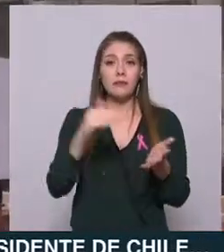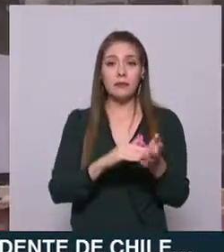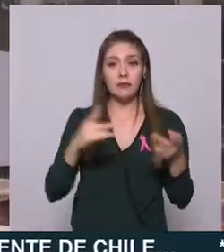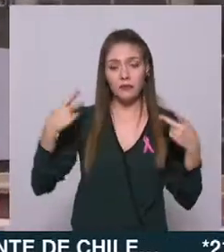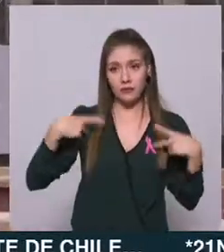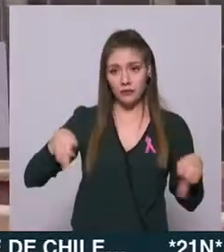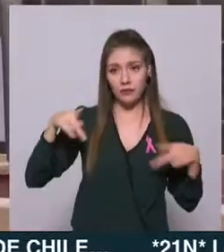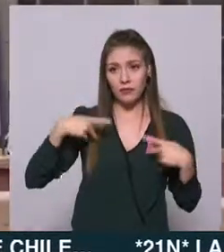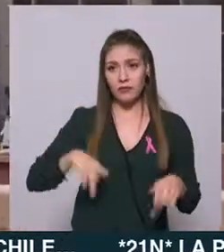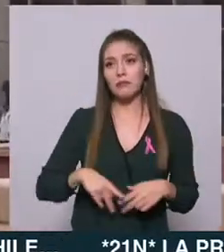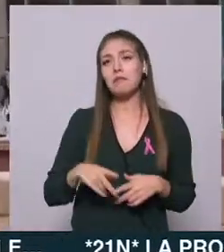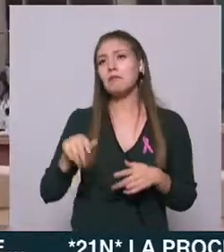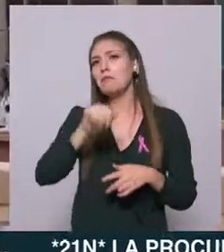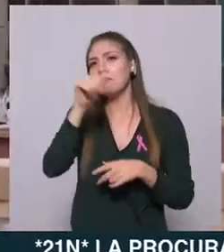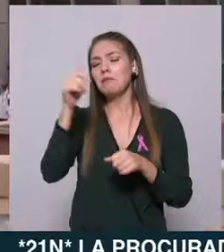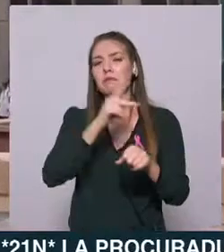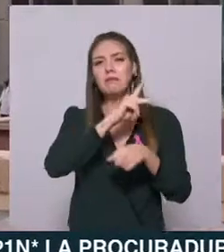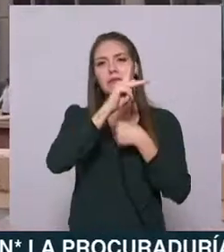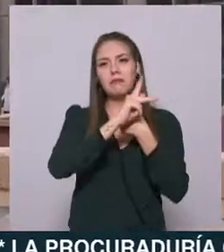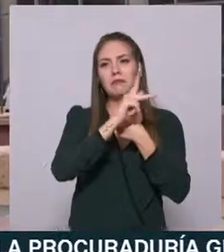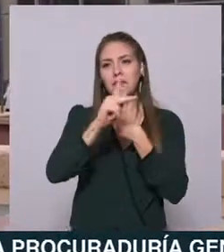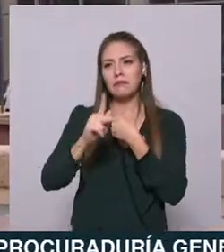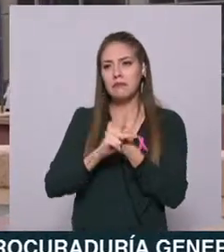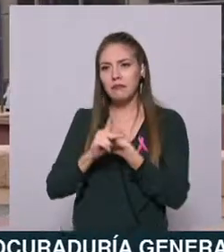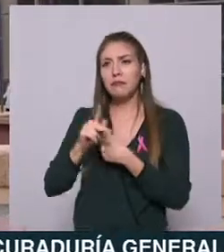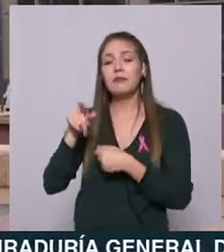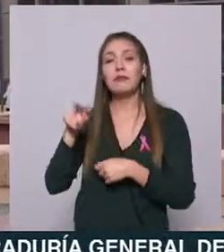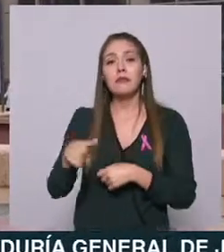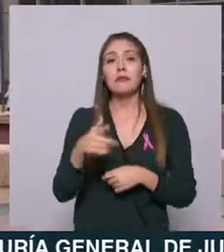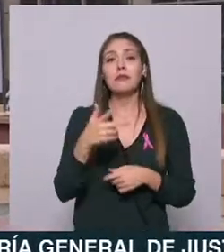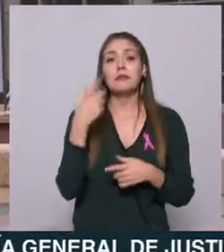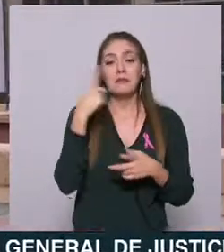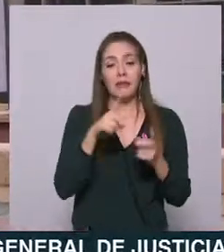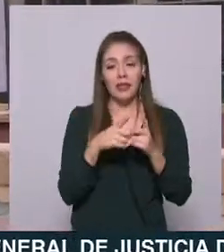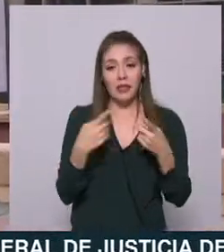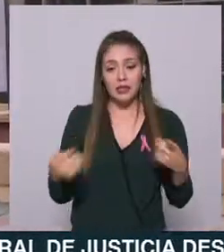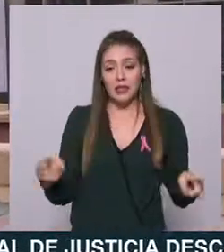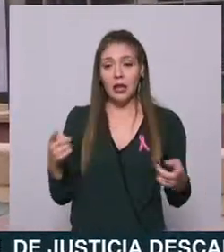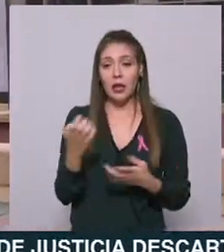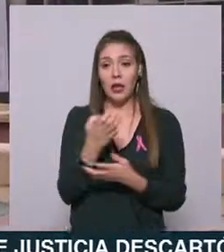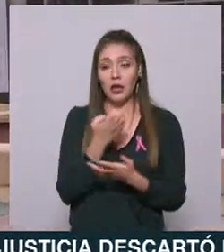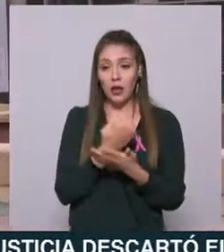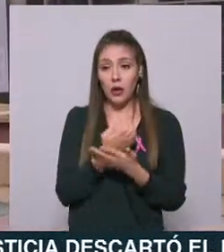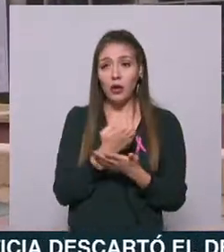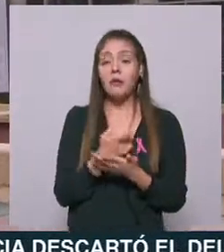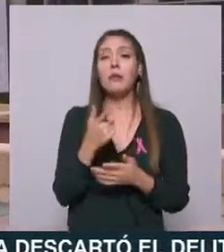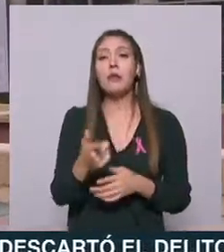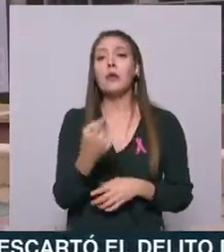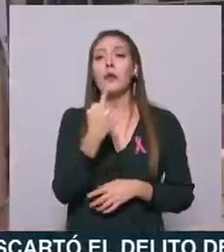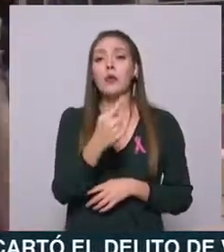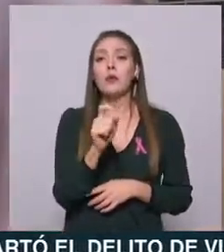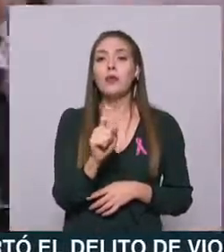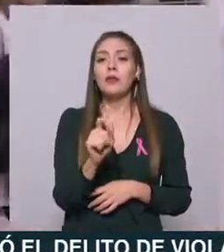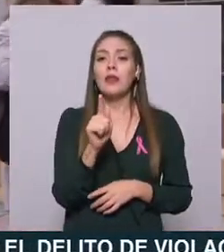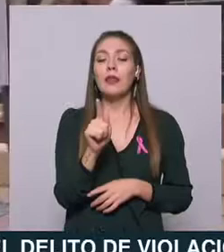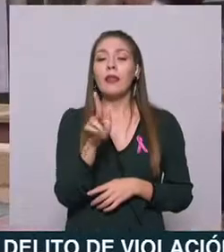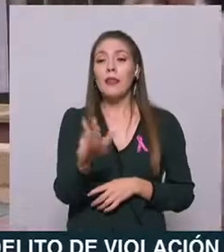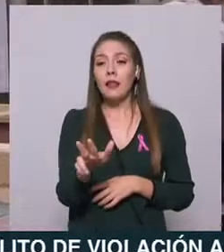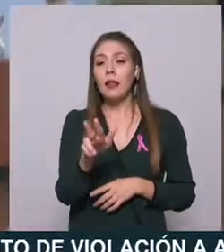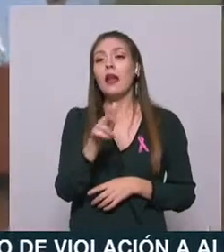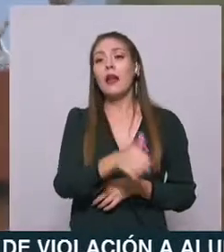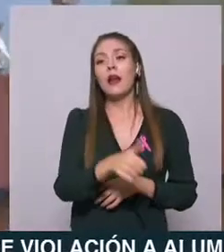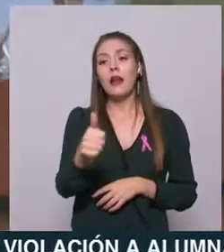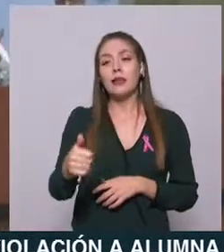mientras que el promedio de los países de la Organización para la Cooperación y el Desarrollo Económicos es de 1.78 por cada